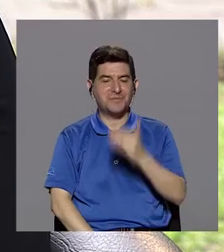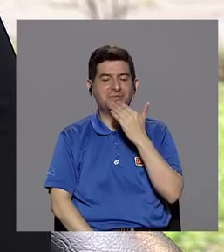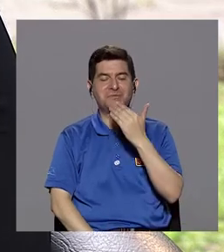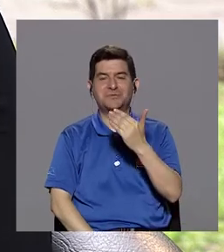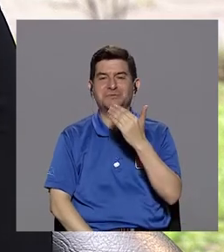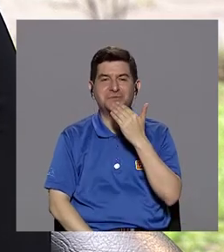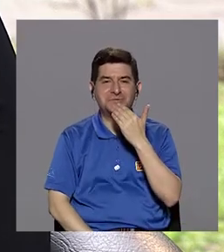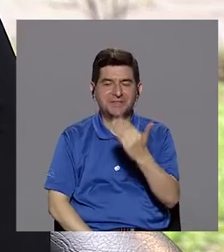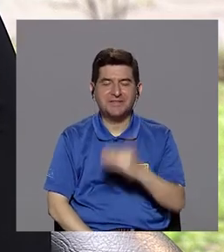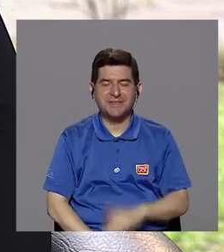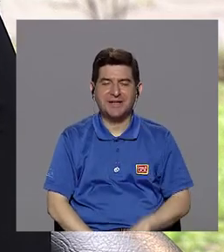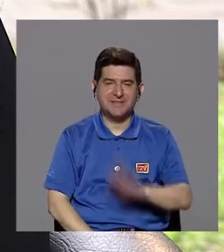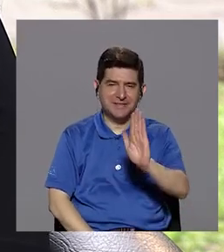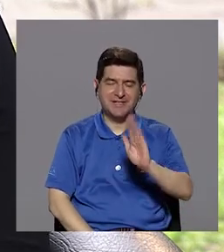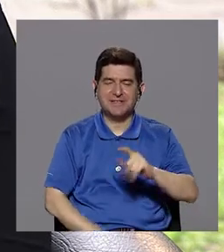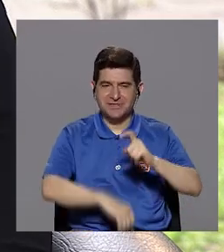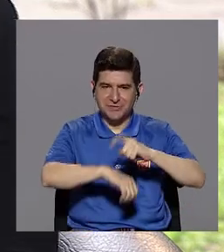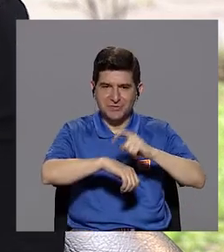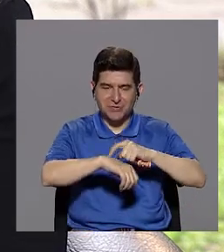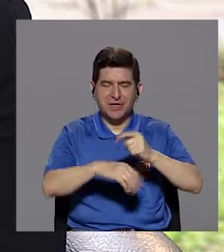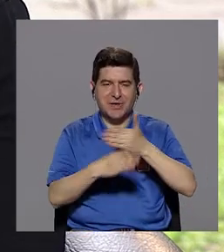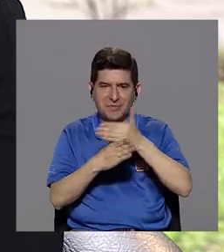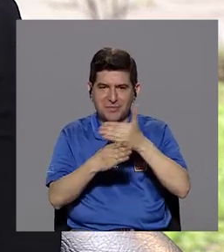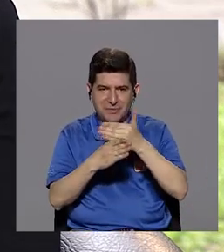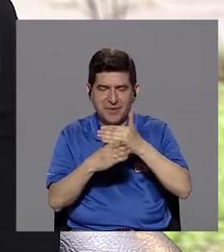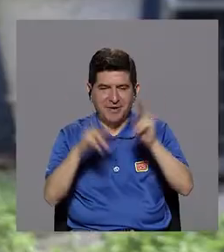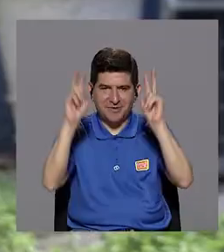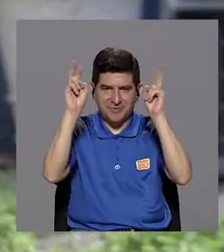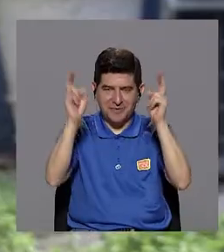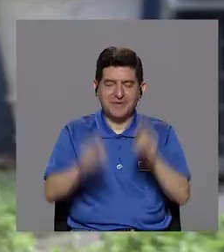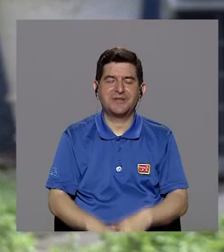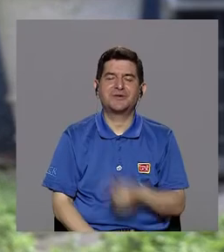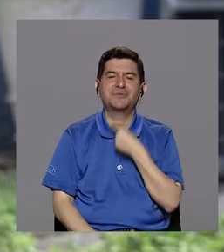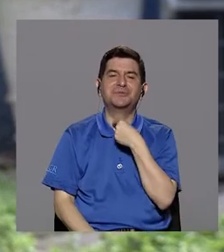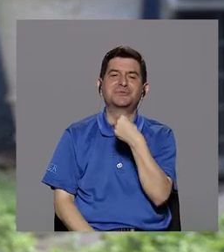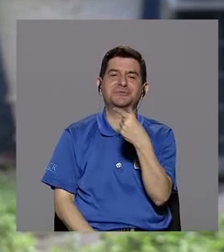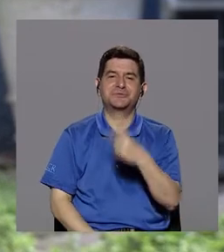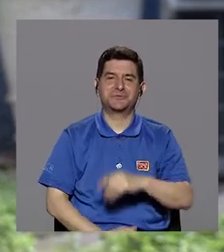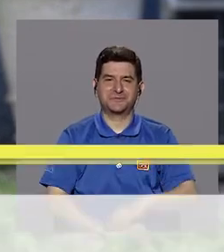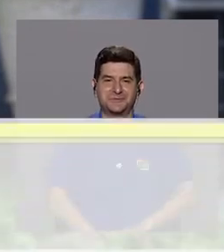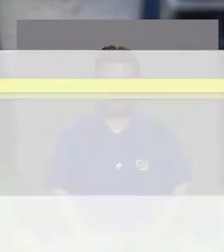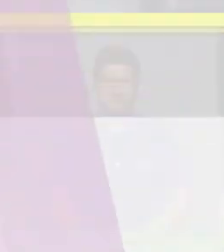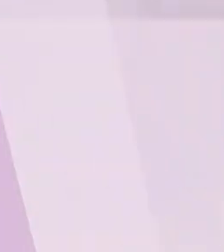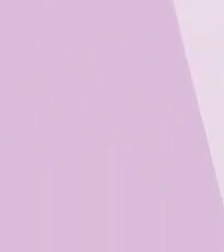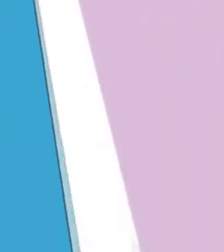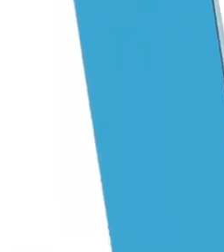agradecerle uh-huh. su espacio y su disposición para compartirnos de este tema. Con todo gusto. Gracias.